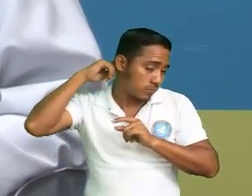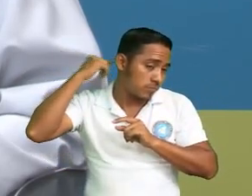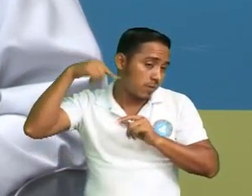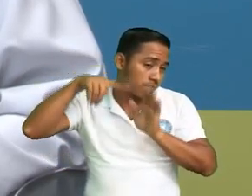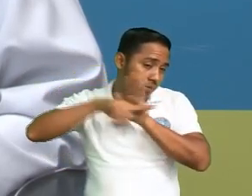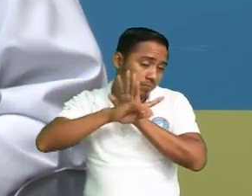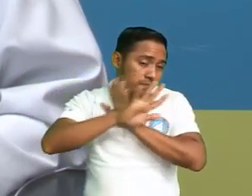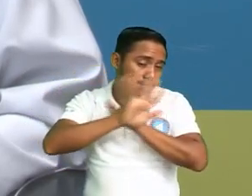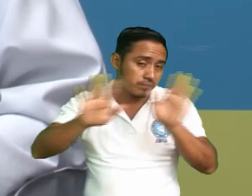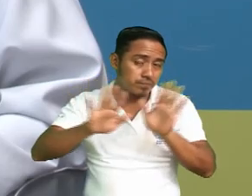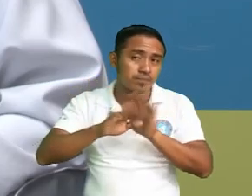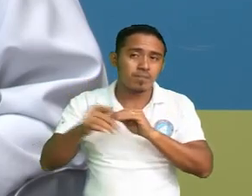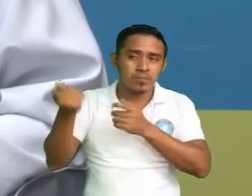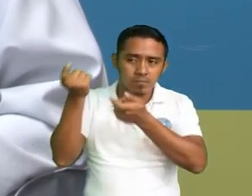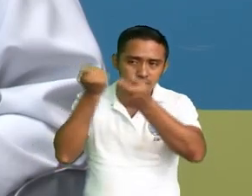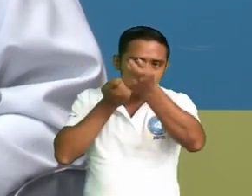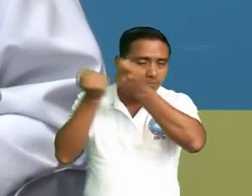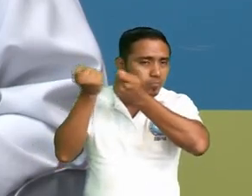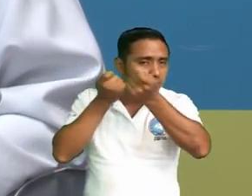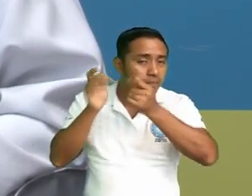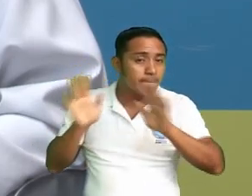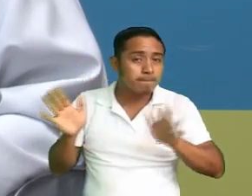se localizan los receptores